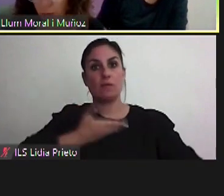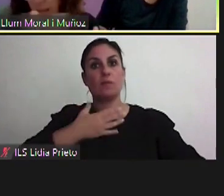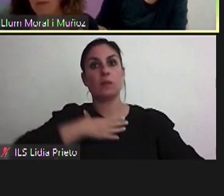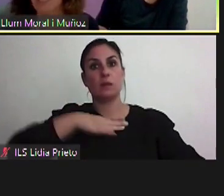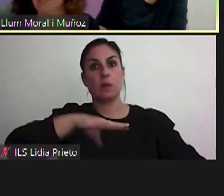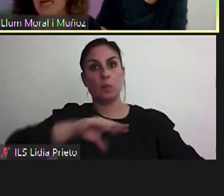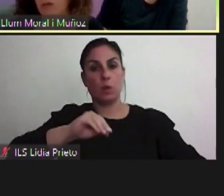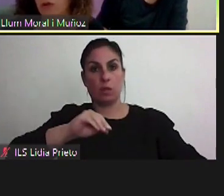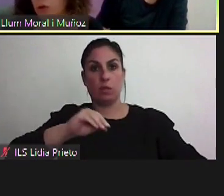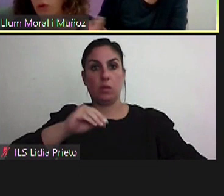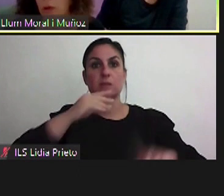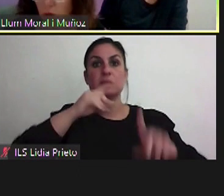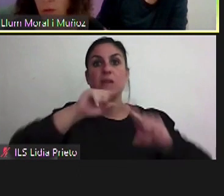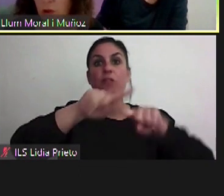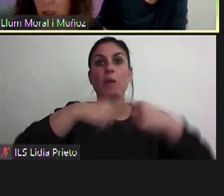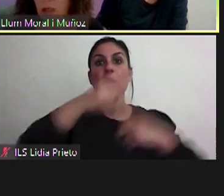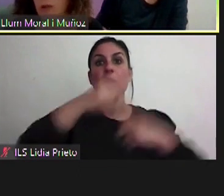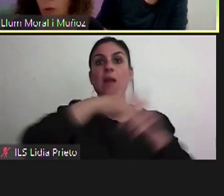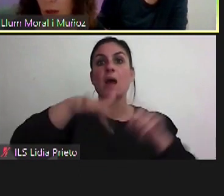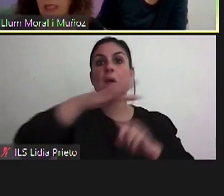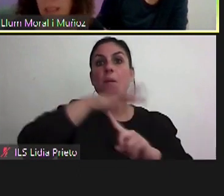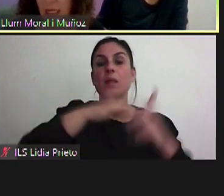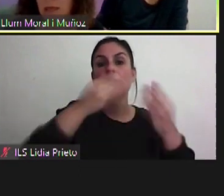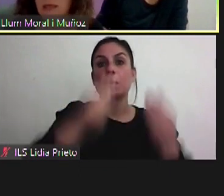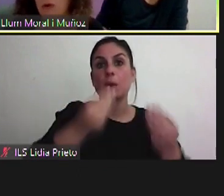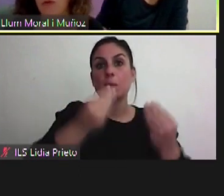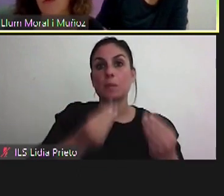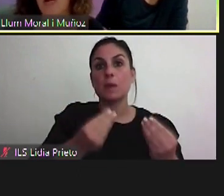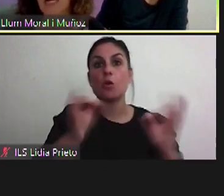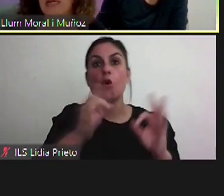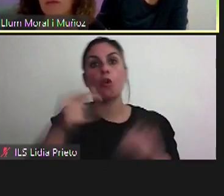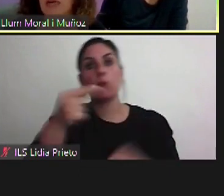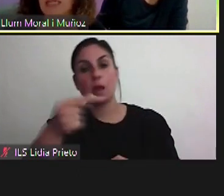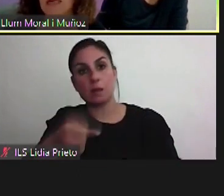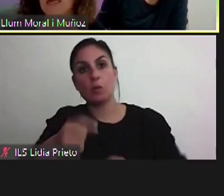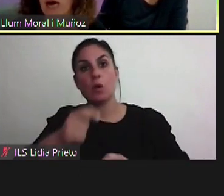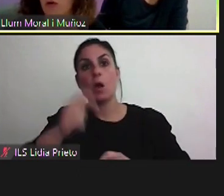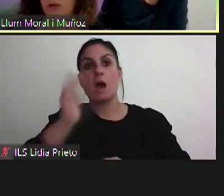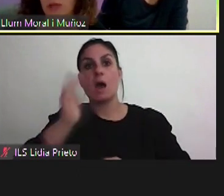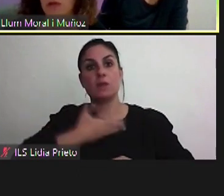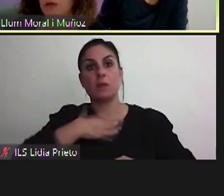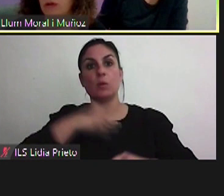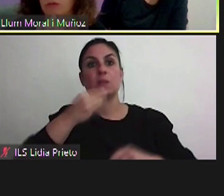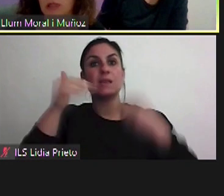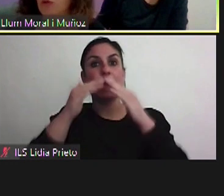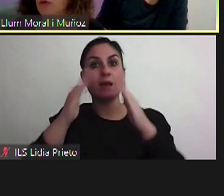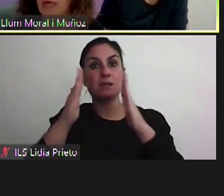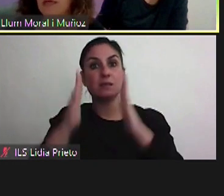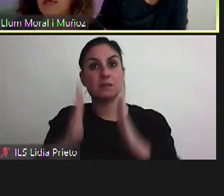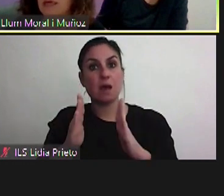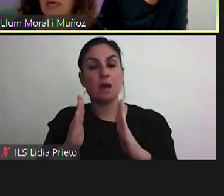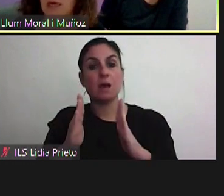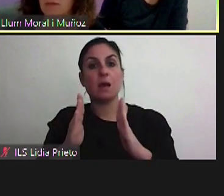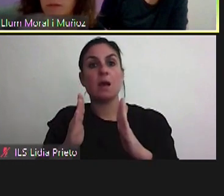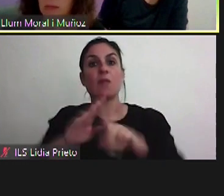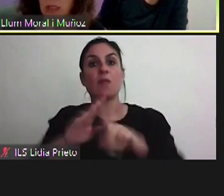familiar, porque es más cercano que nosotros podemos tener, sobre todo en la adolescencia. Cuando en una casa hay comportamientos disruptivos, cuando